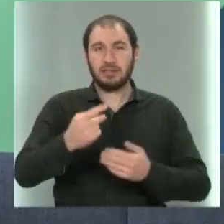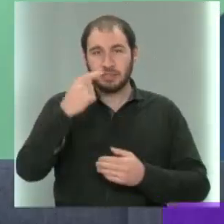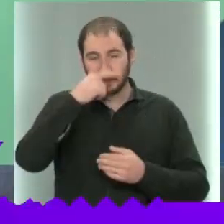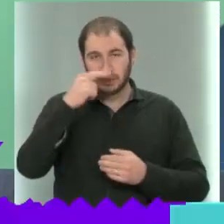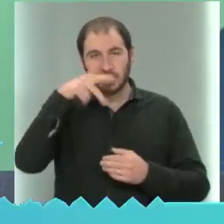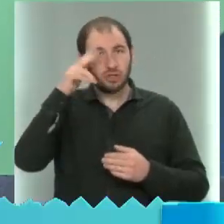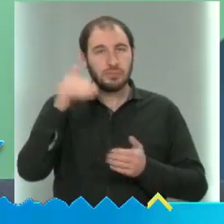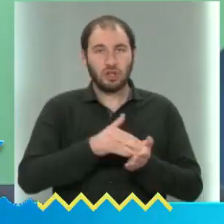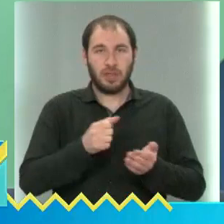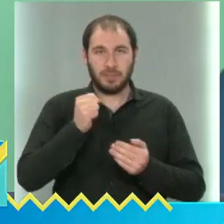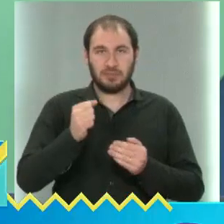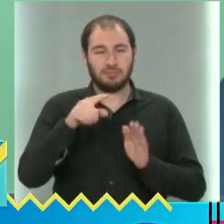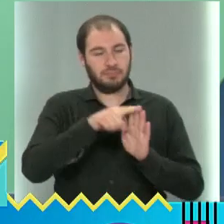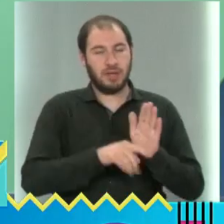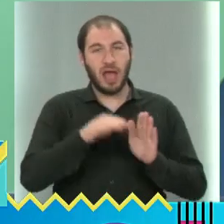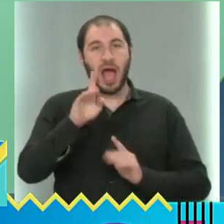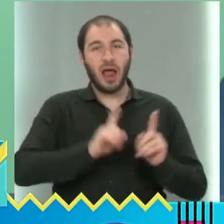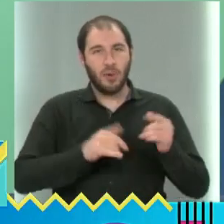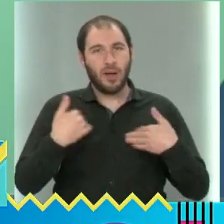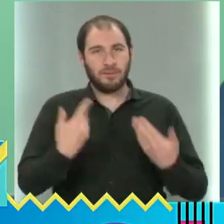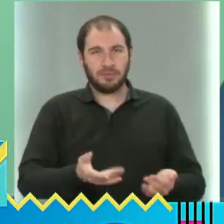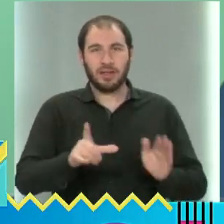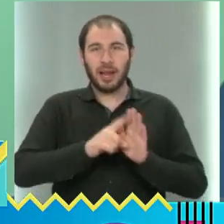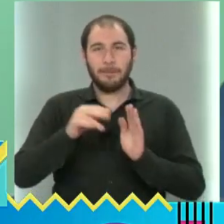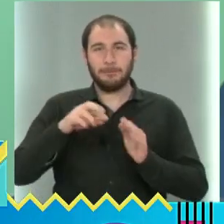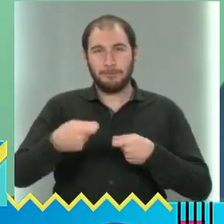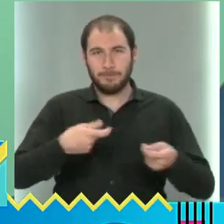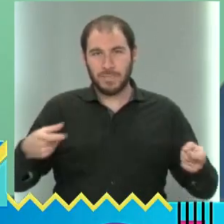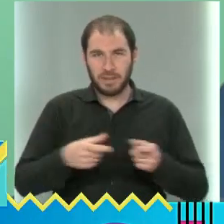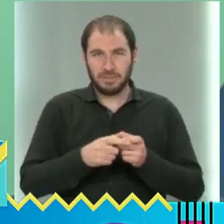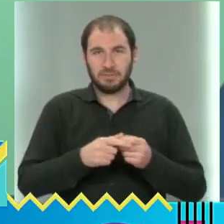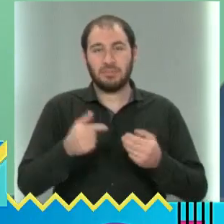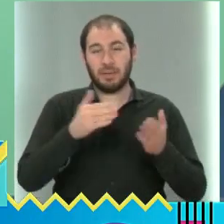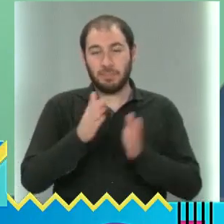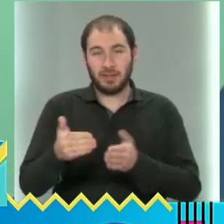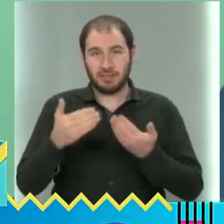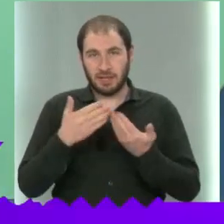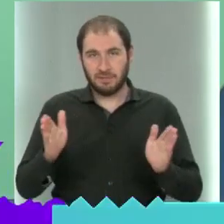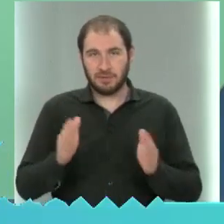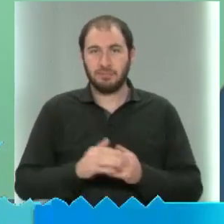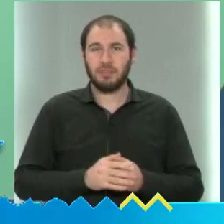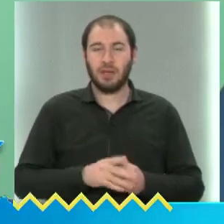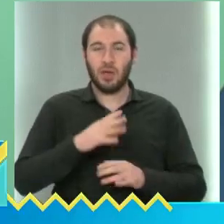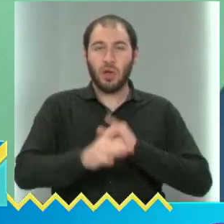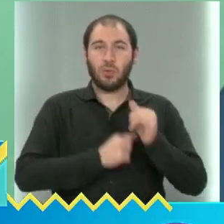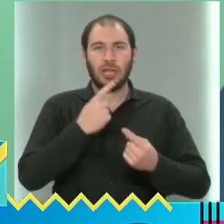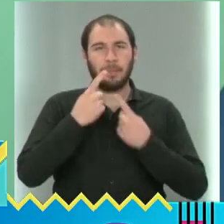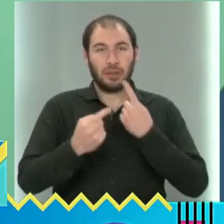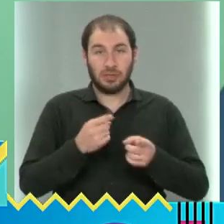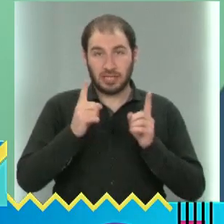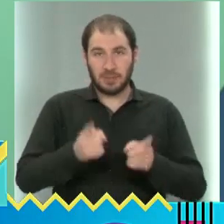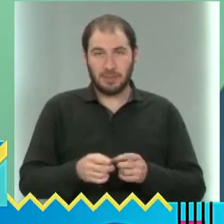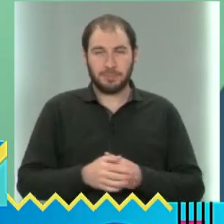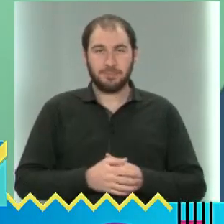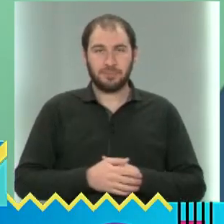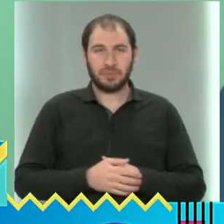de pesos. Estos serían algunos de los beneficios que tiene la ley PYME y que lo podemos abrir en este segundo bloque para contarles y consultarte también acerca